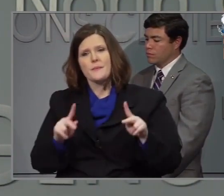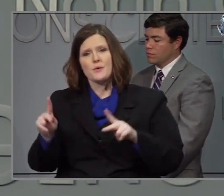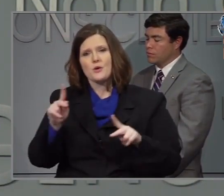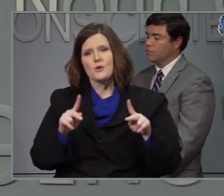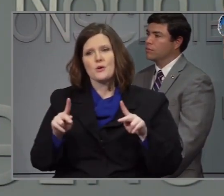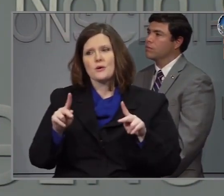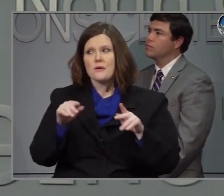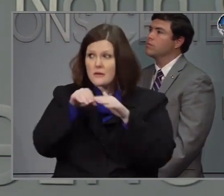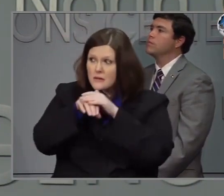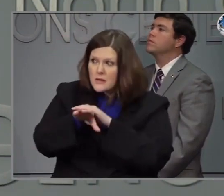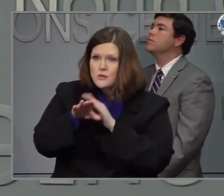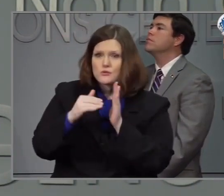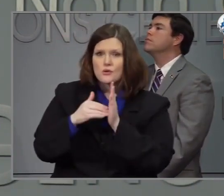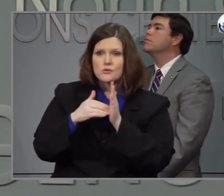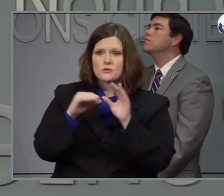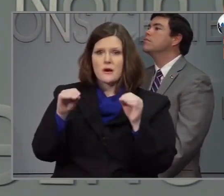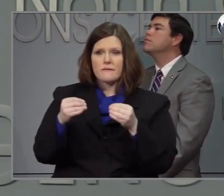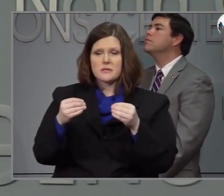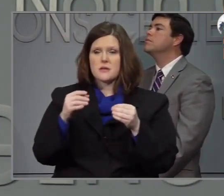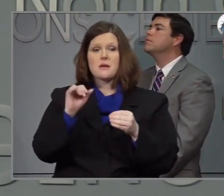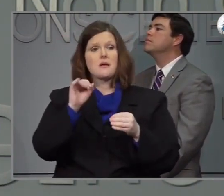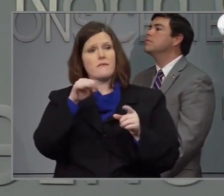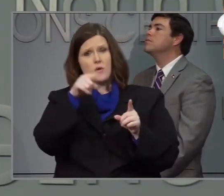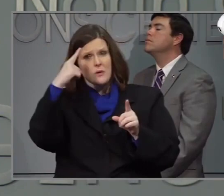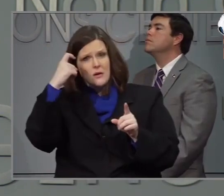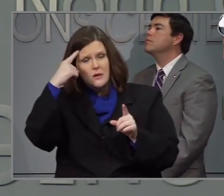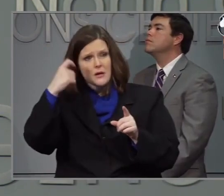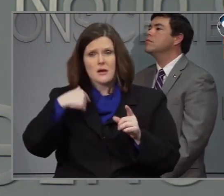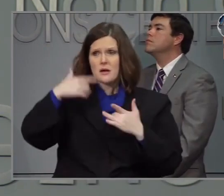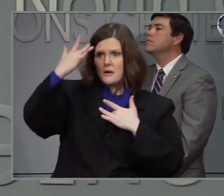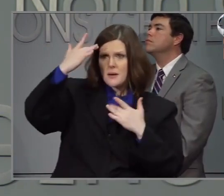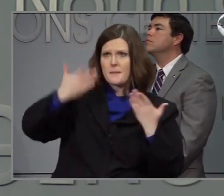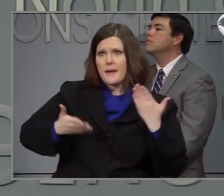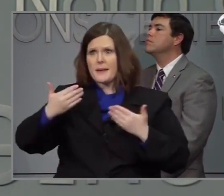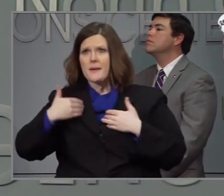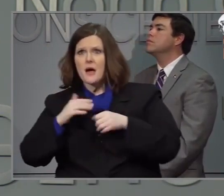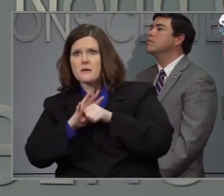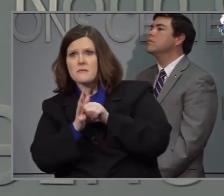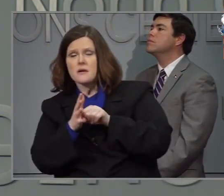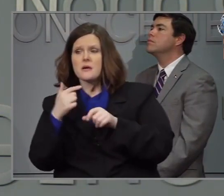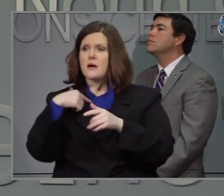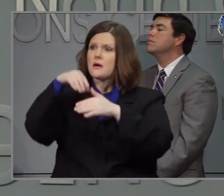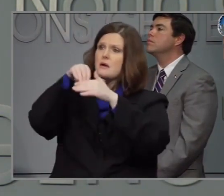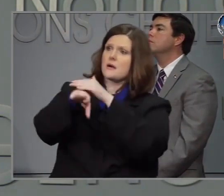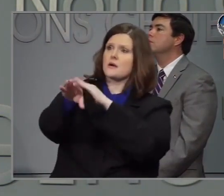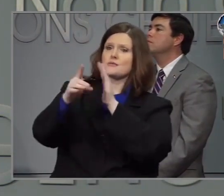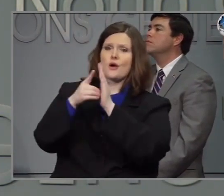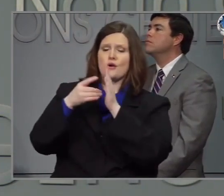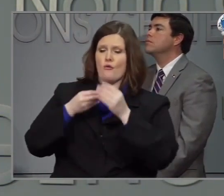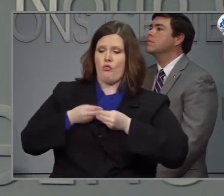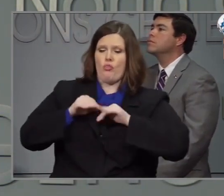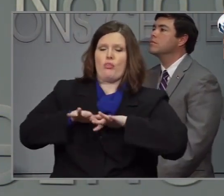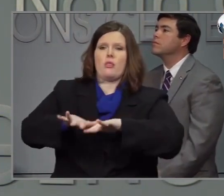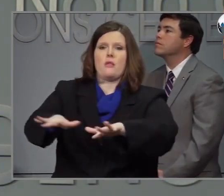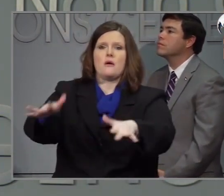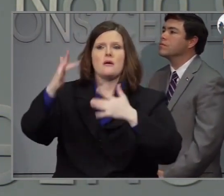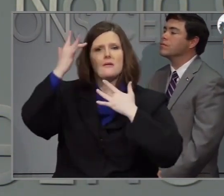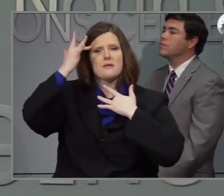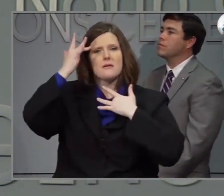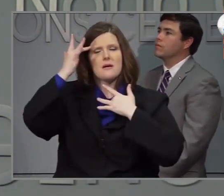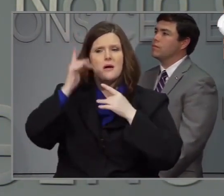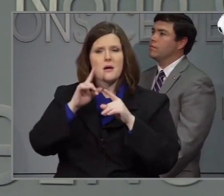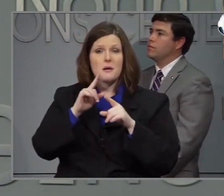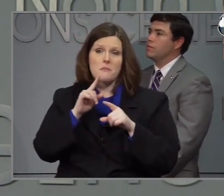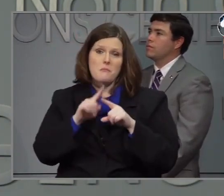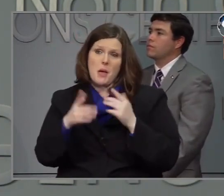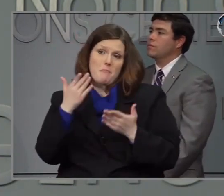virus de su casa y lo lleven a una instalación médica a alguien que piense que ya no que ya lo tienen y va a un